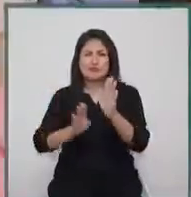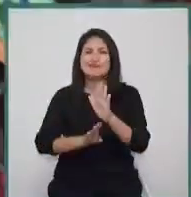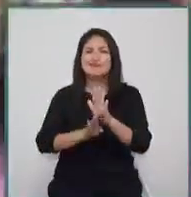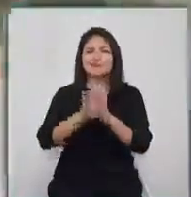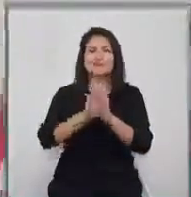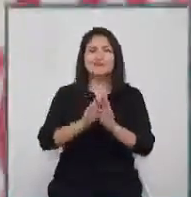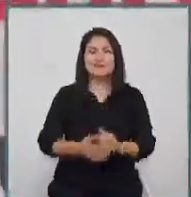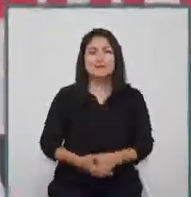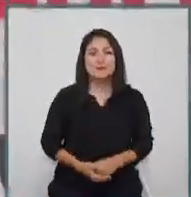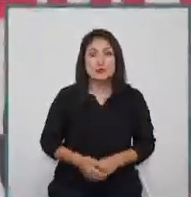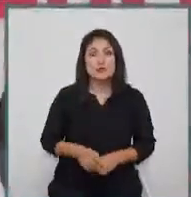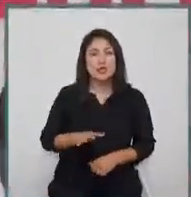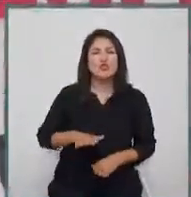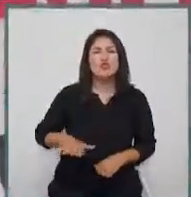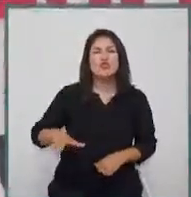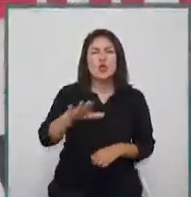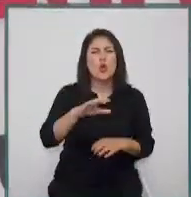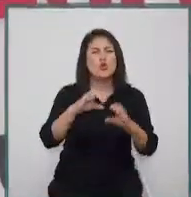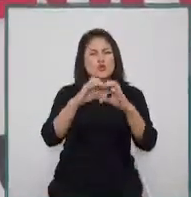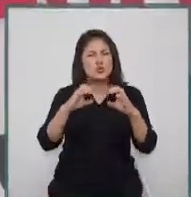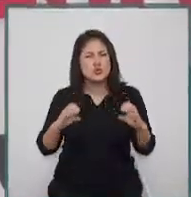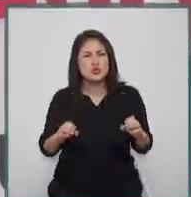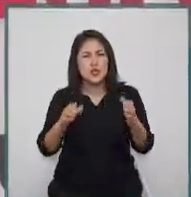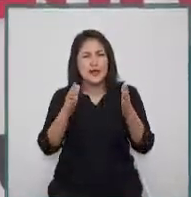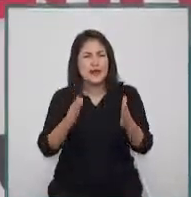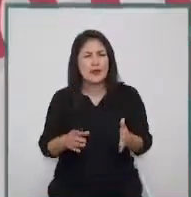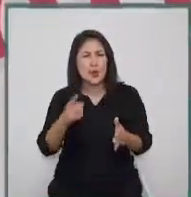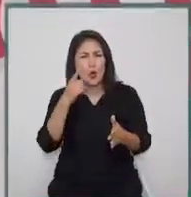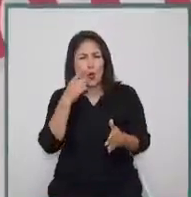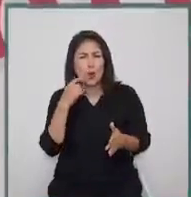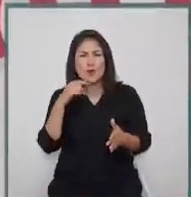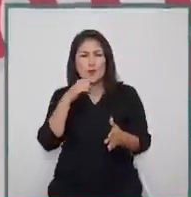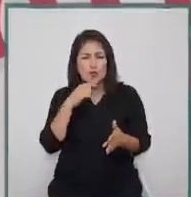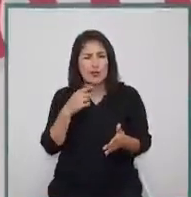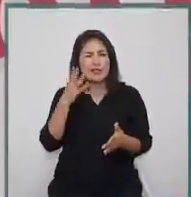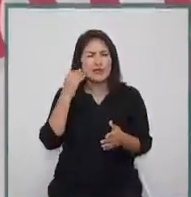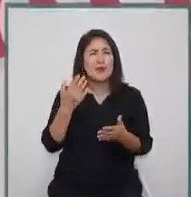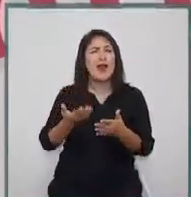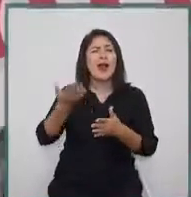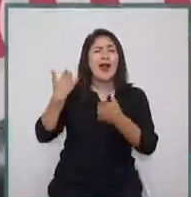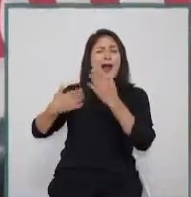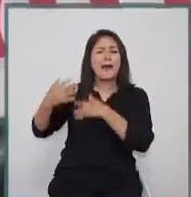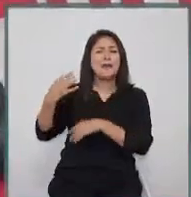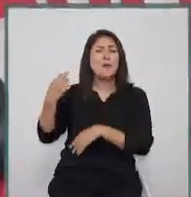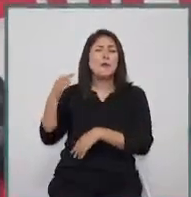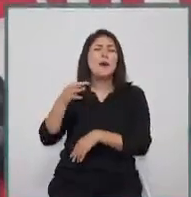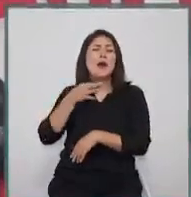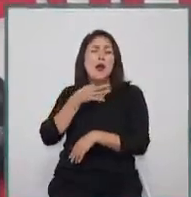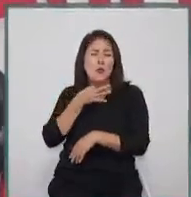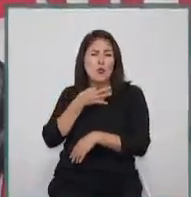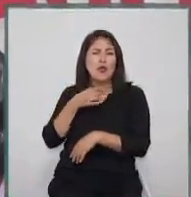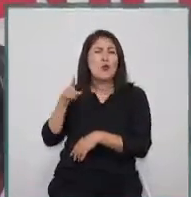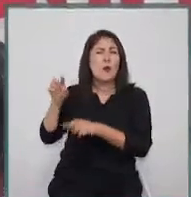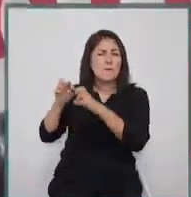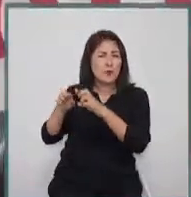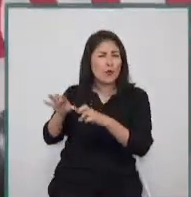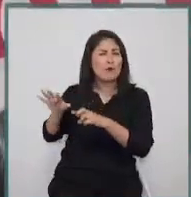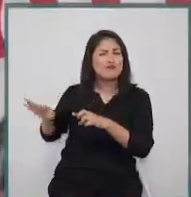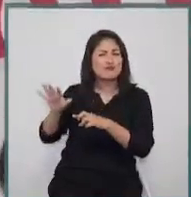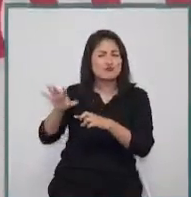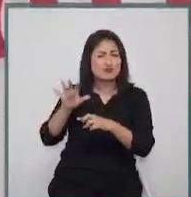representan. Todos los ciudadanos y ciudadanas del país tenemos ascendencia de pueblos indígenas o tenemos el uso de nuestra lengua